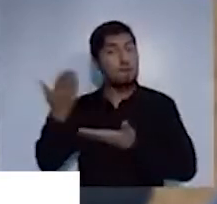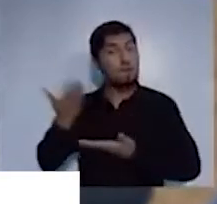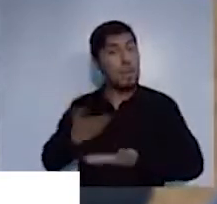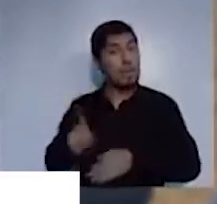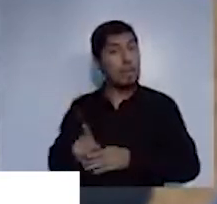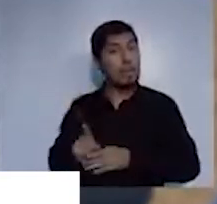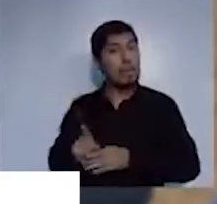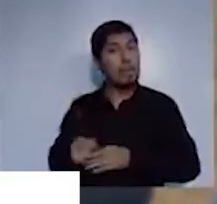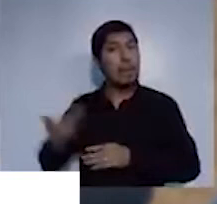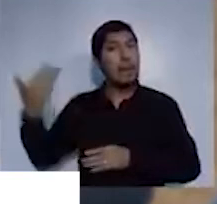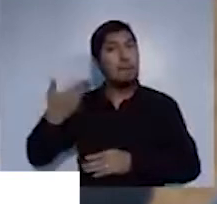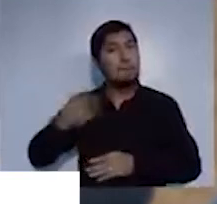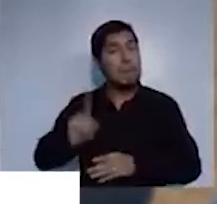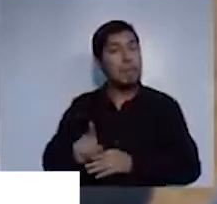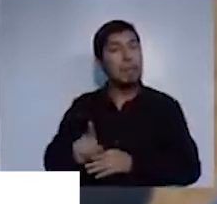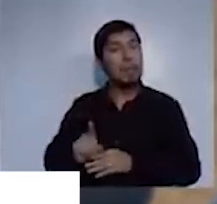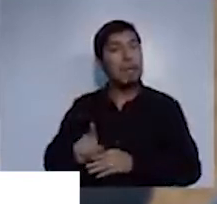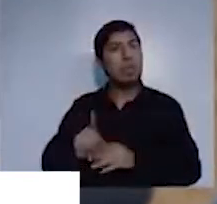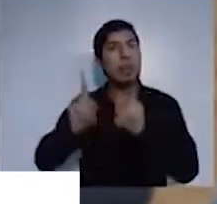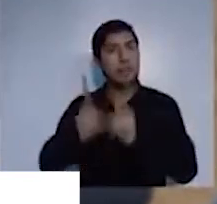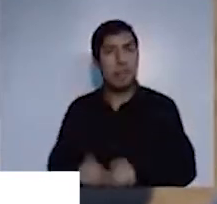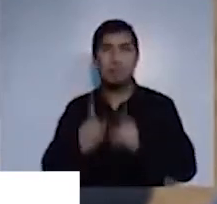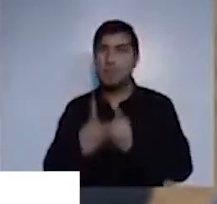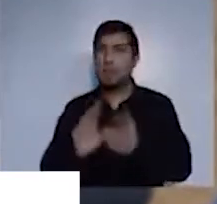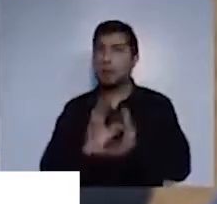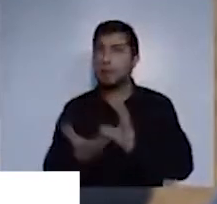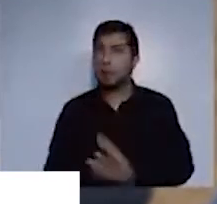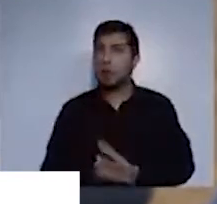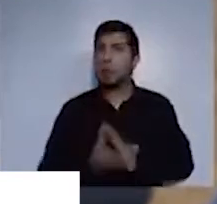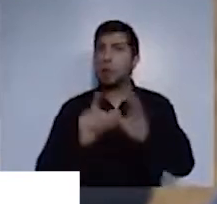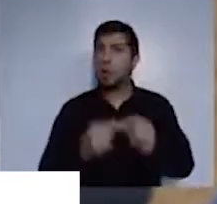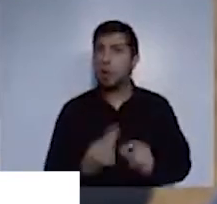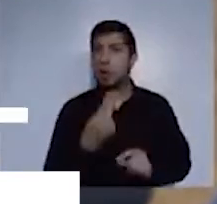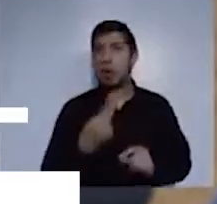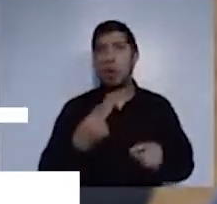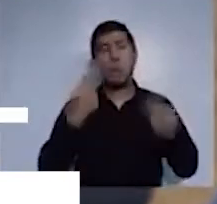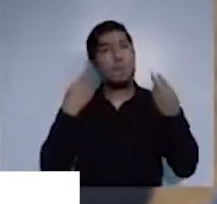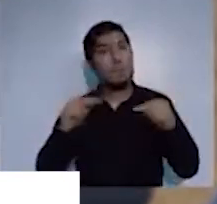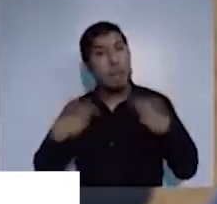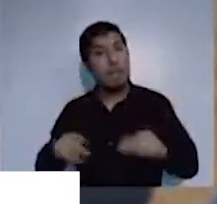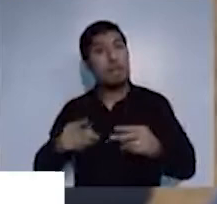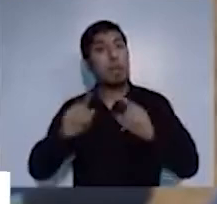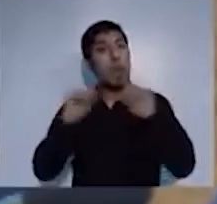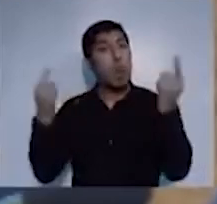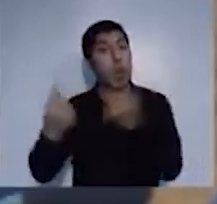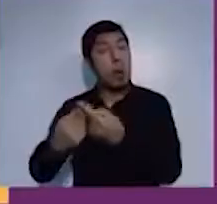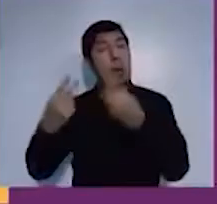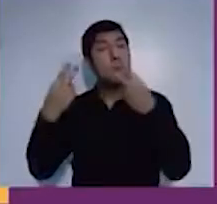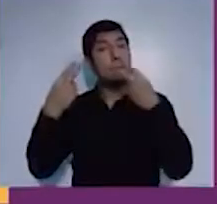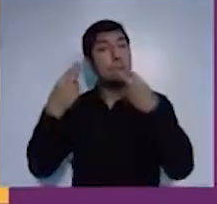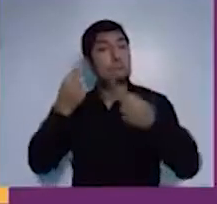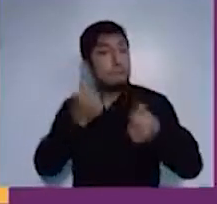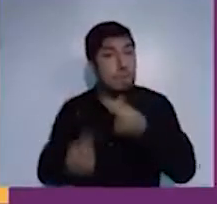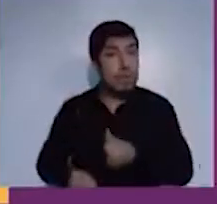actividades tipo 2, en las cuales ha solicitado tanto paseos y galerías, y también ha solicitado